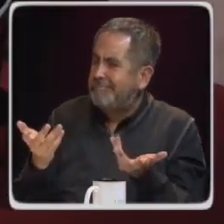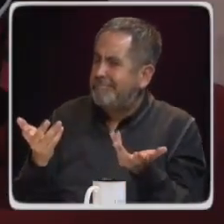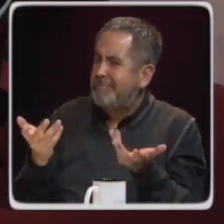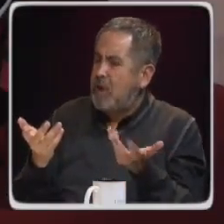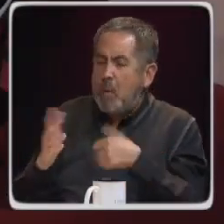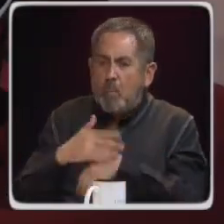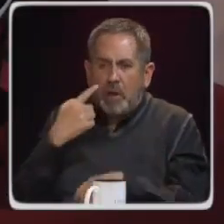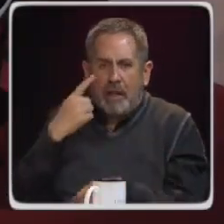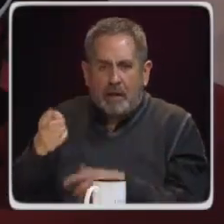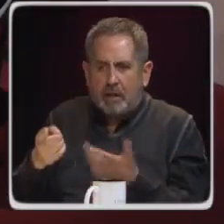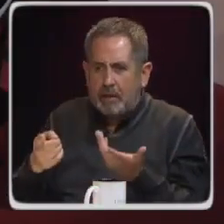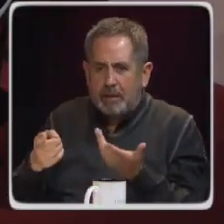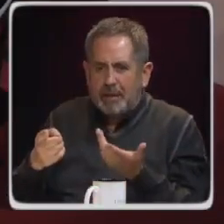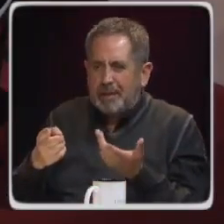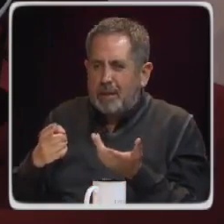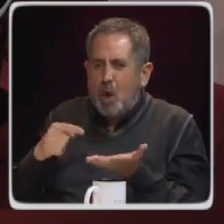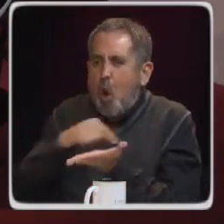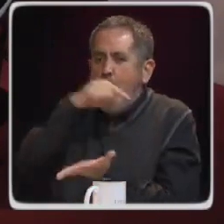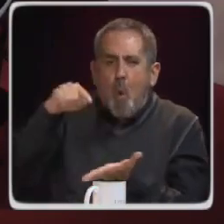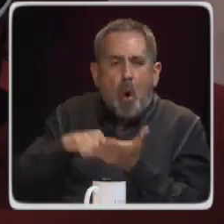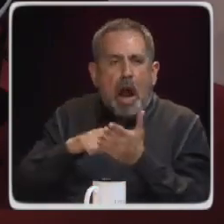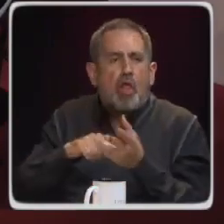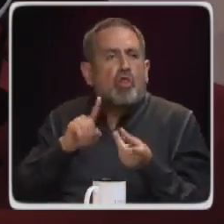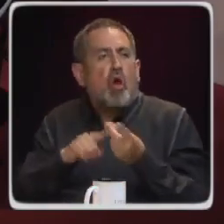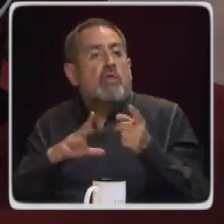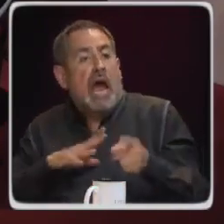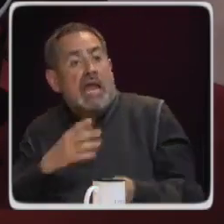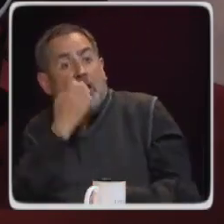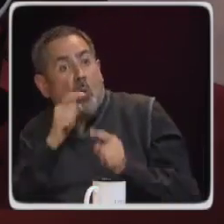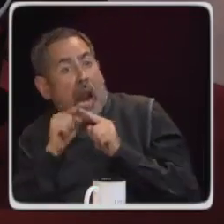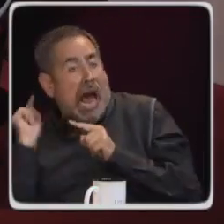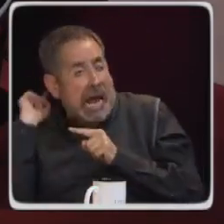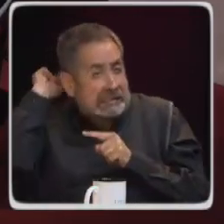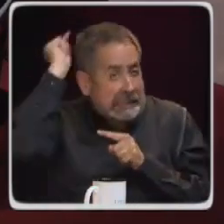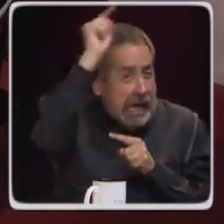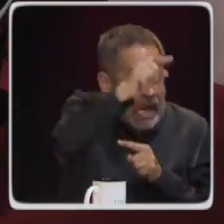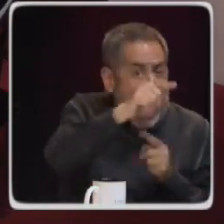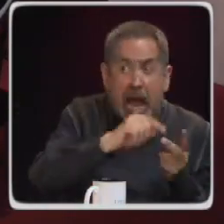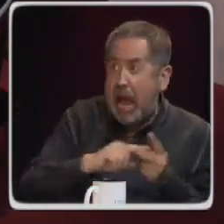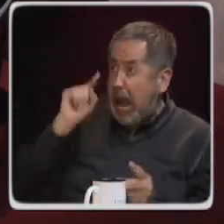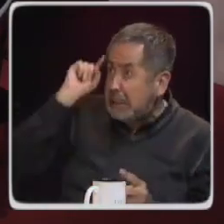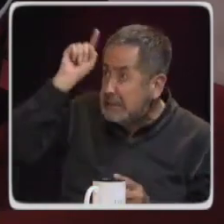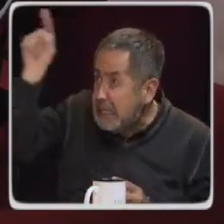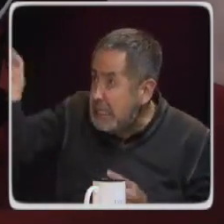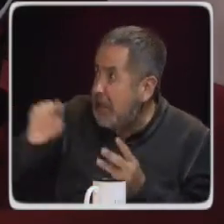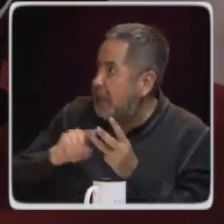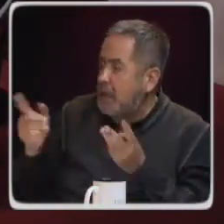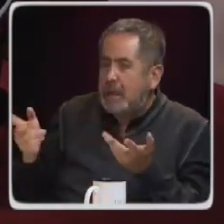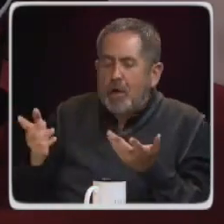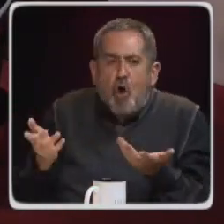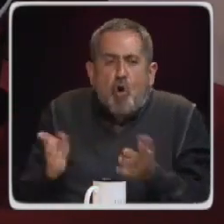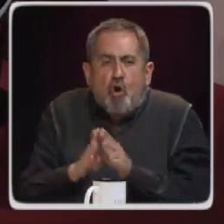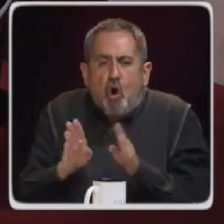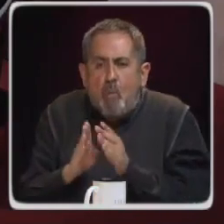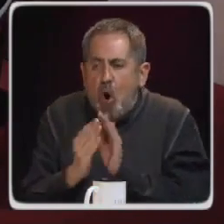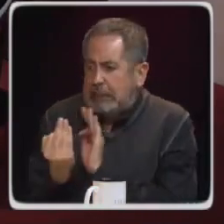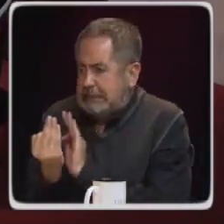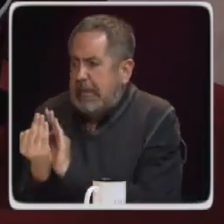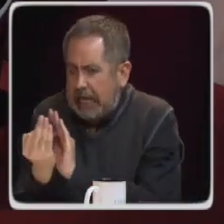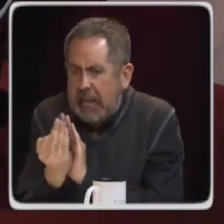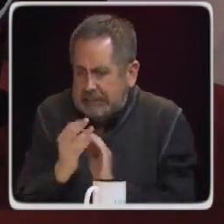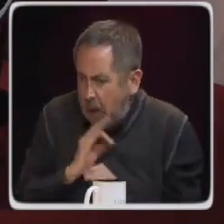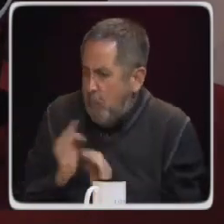inmerso en un baño de lenguaje para ese desarrollo cognitivo. Esa sí es buena la educación inclusiva, para poder